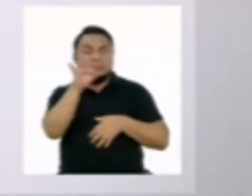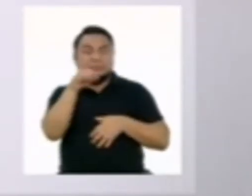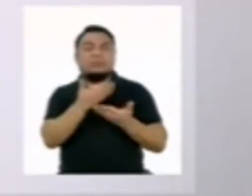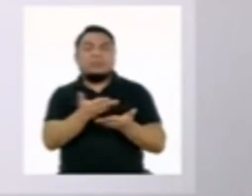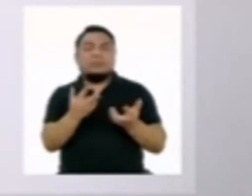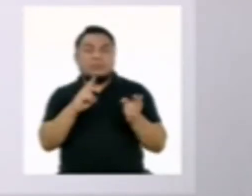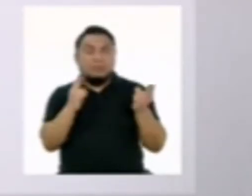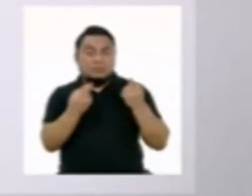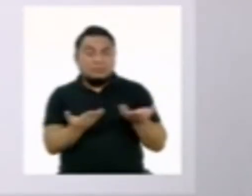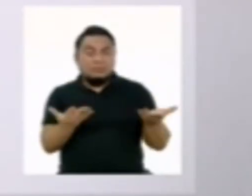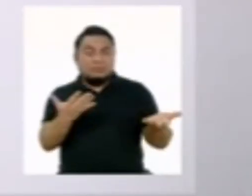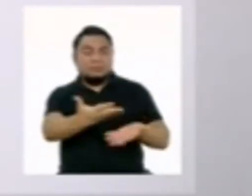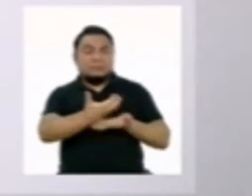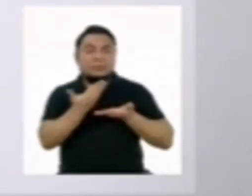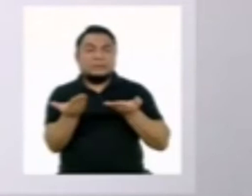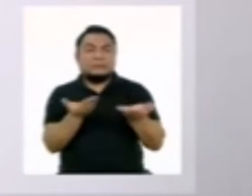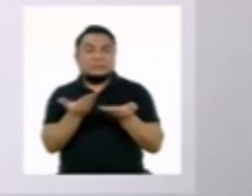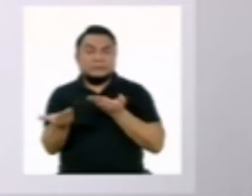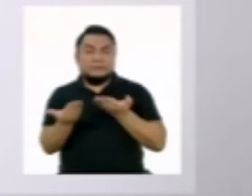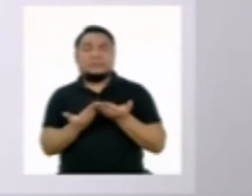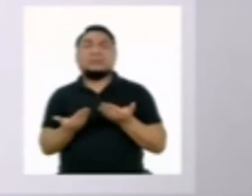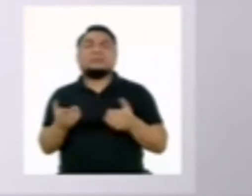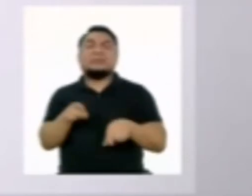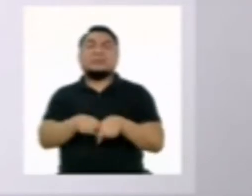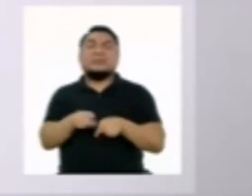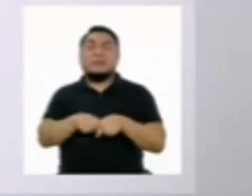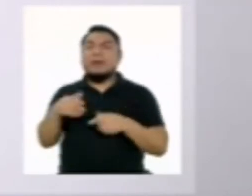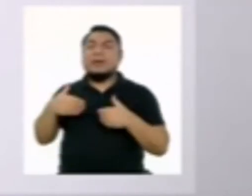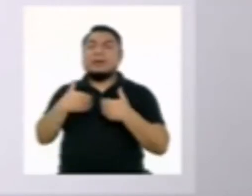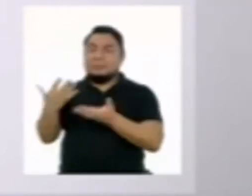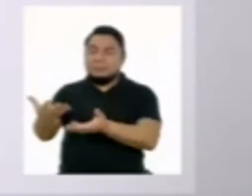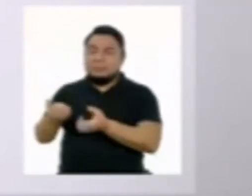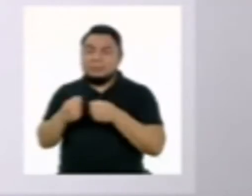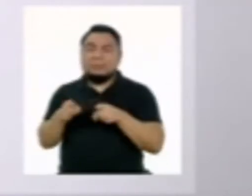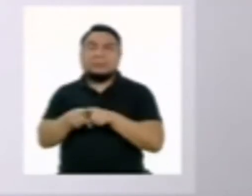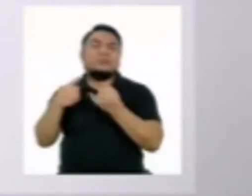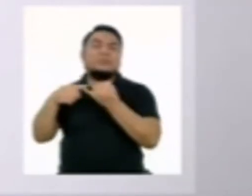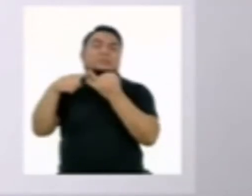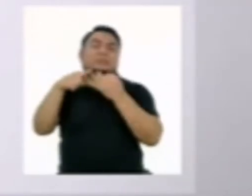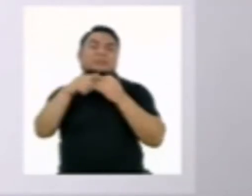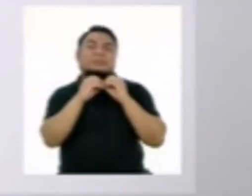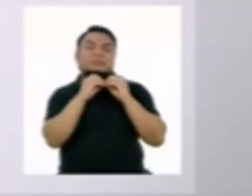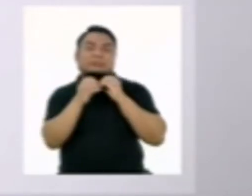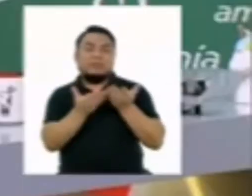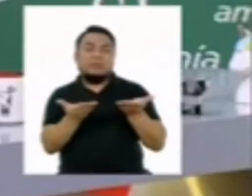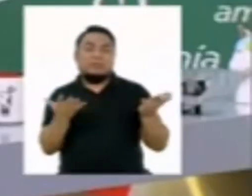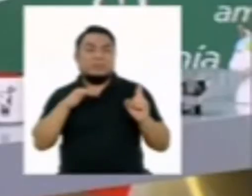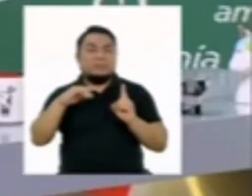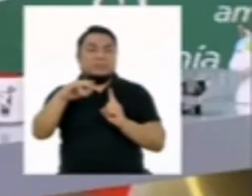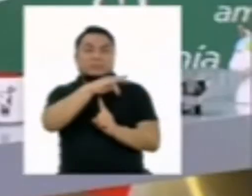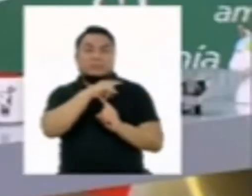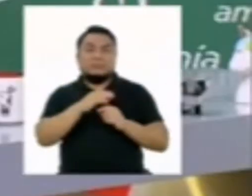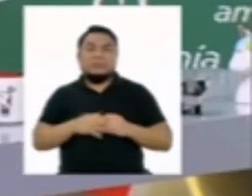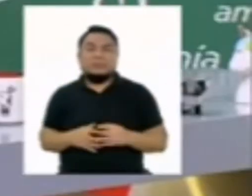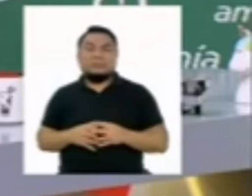sus recursos y servicios a través de la domesticación y la diversificación de los mismos.